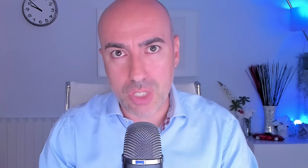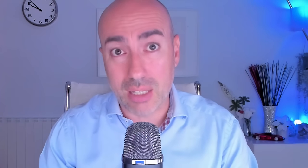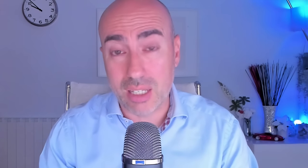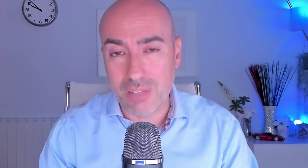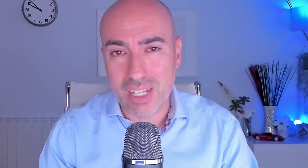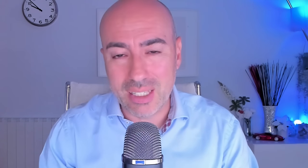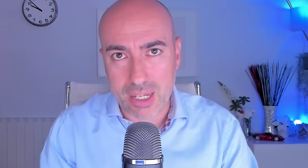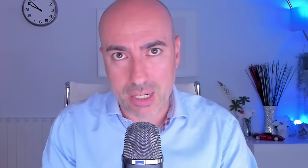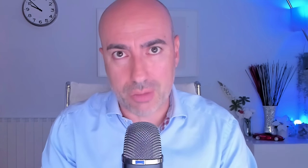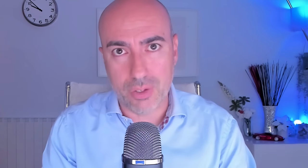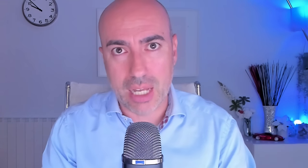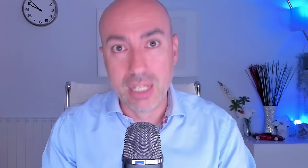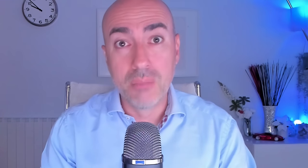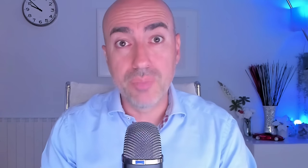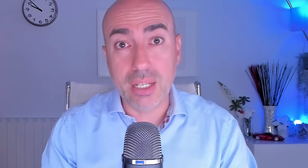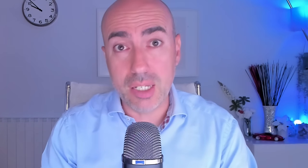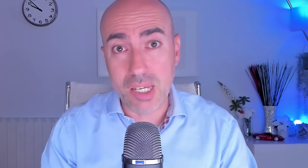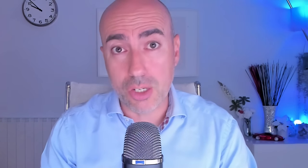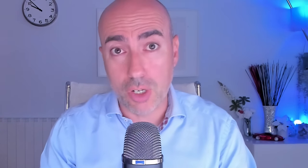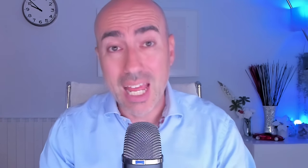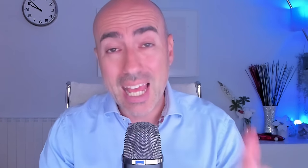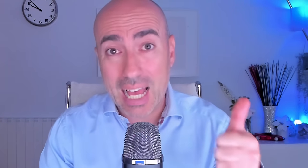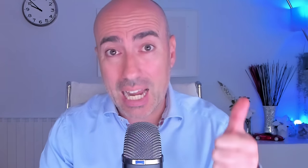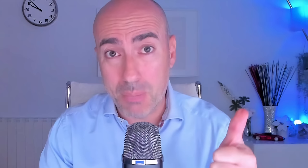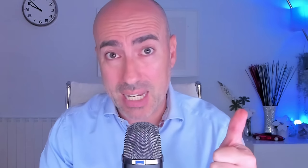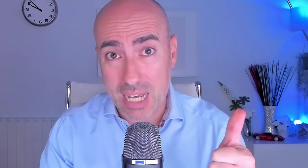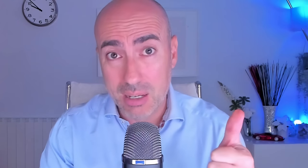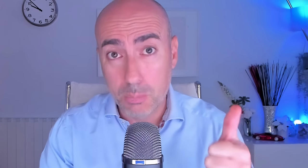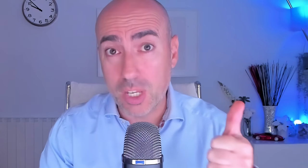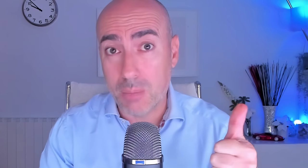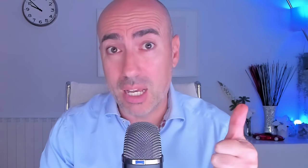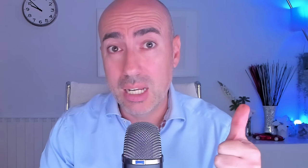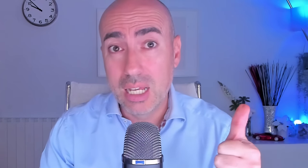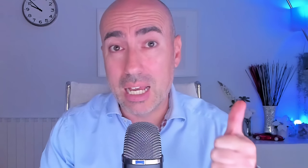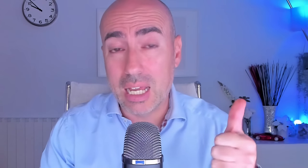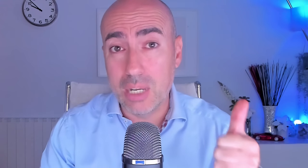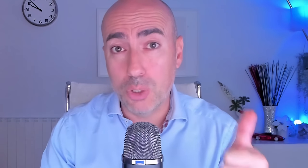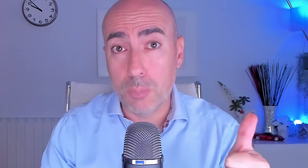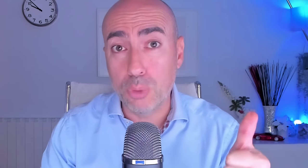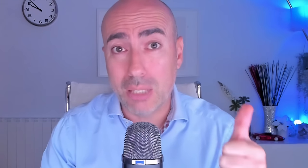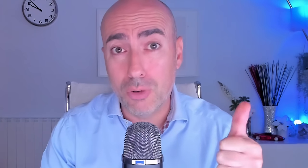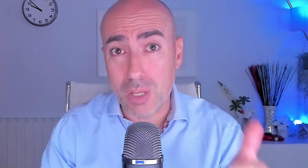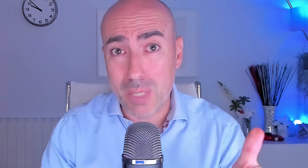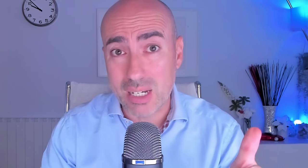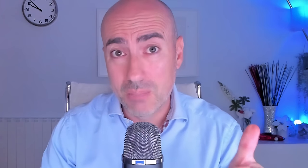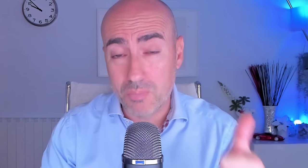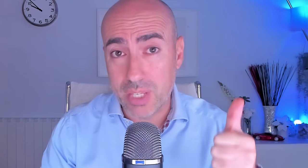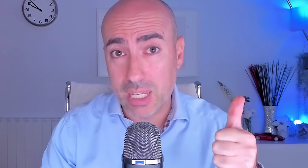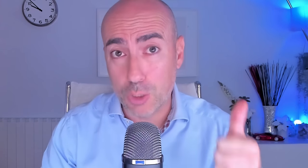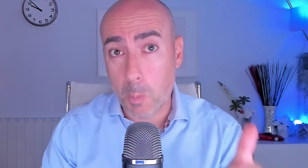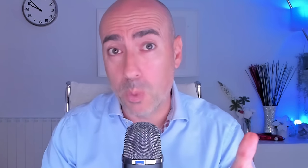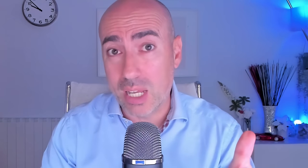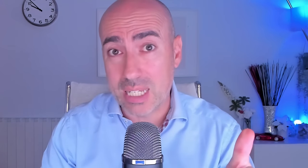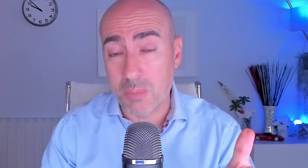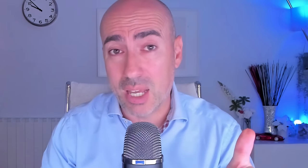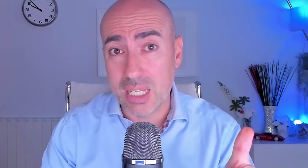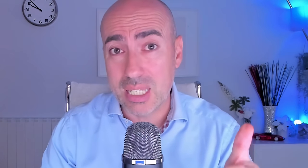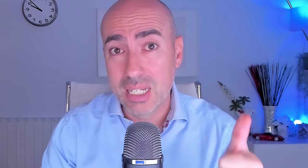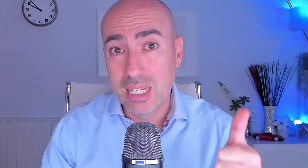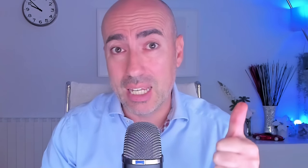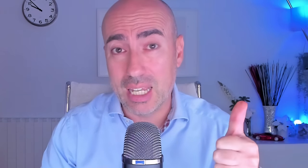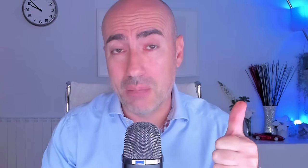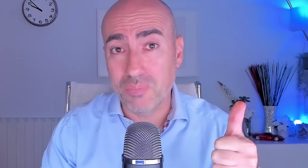sido el causante a nivel internacional de crisis con Alemania por llamar al eurodiputado Weber de los populares